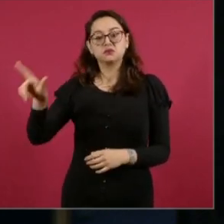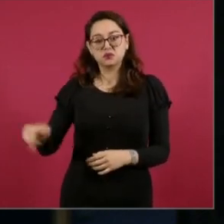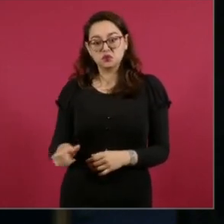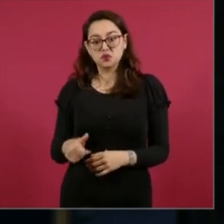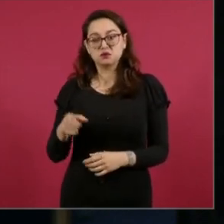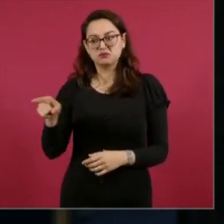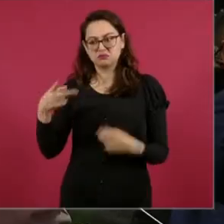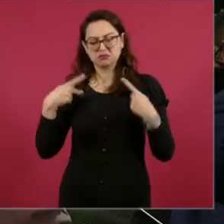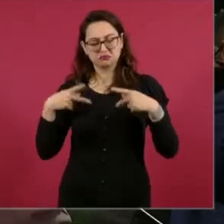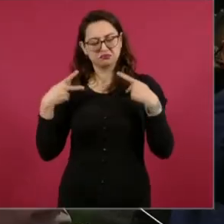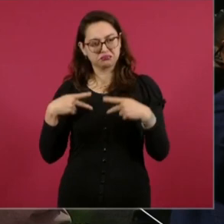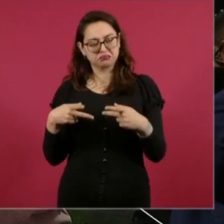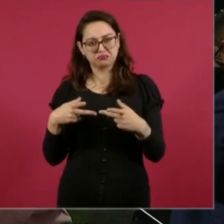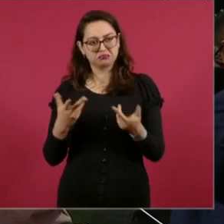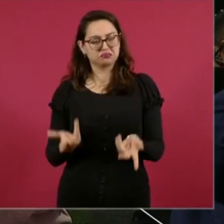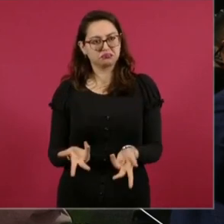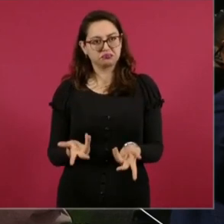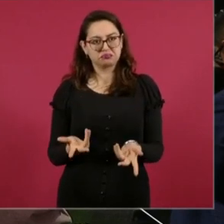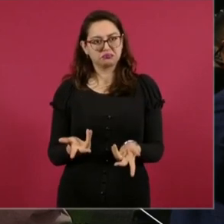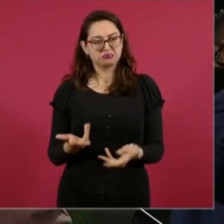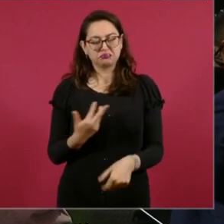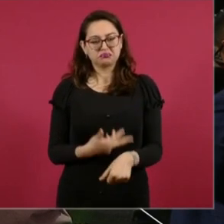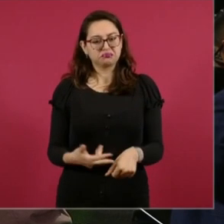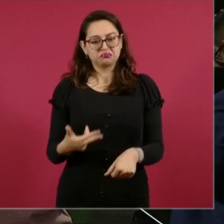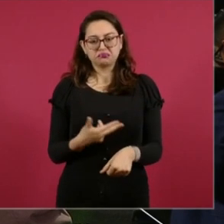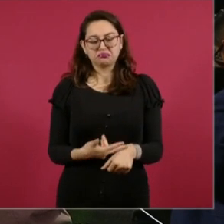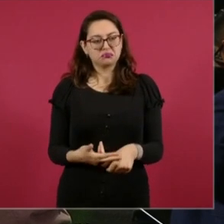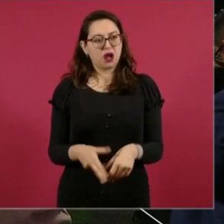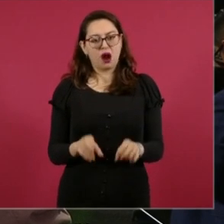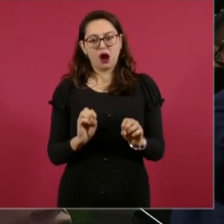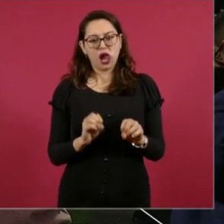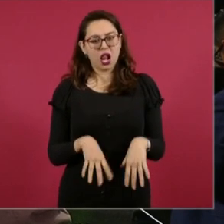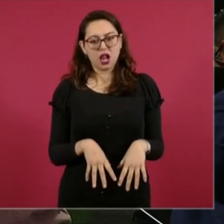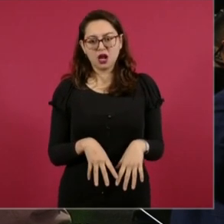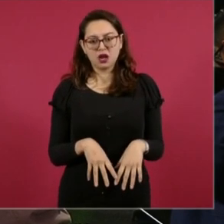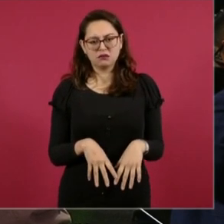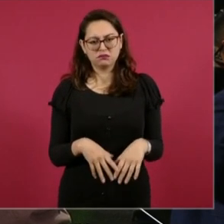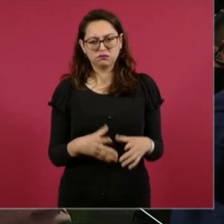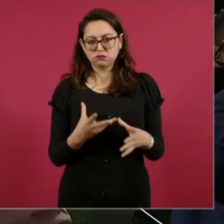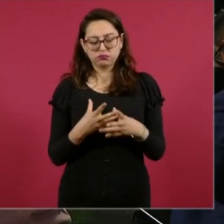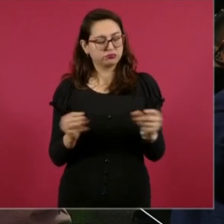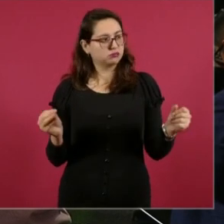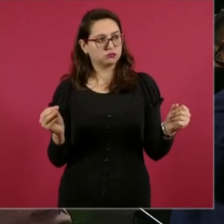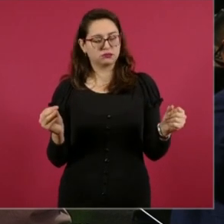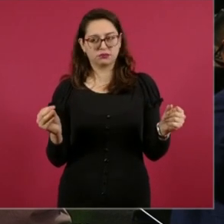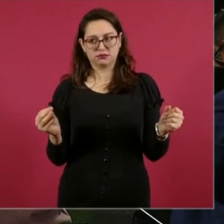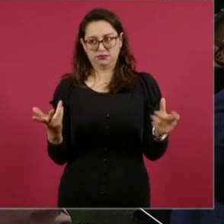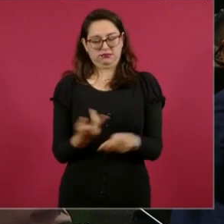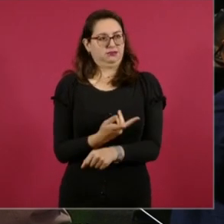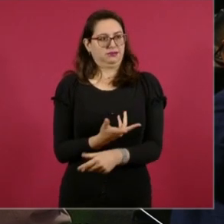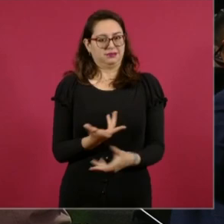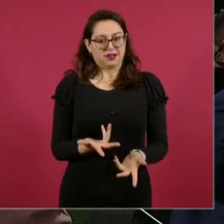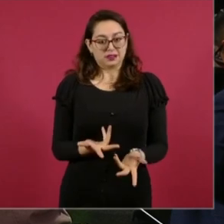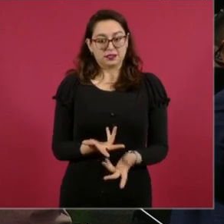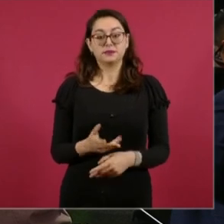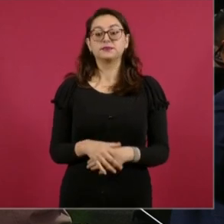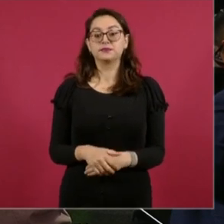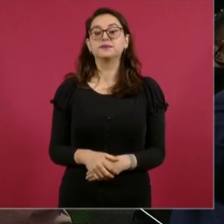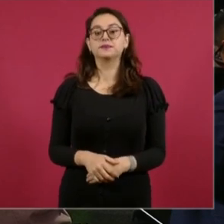personas dejan el trámite a la mitad y de repente… Sí, estamos viendo eso, pero ya se está